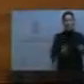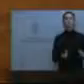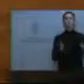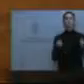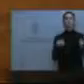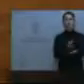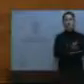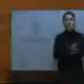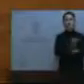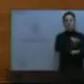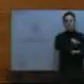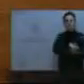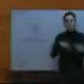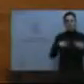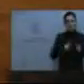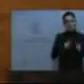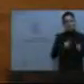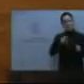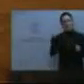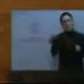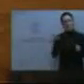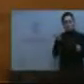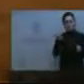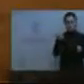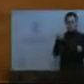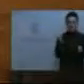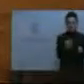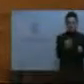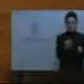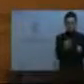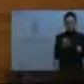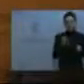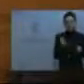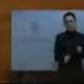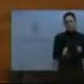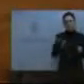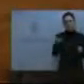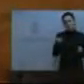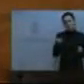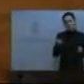consejería. Y, por otra parte, tenemos otro